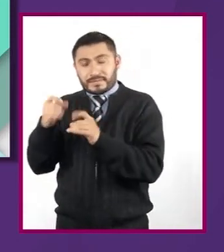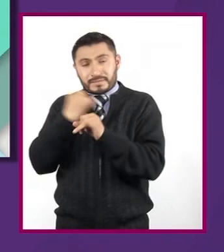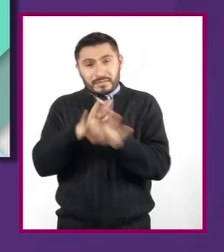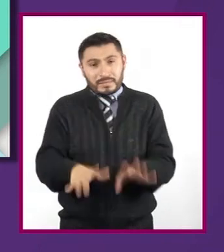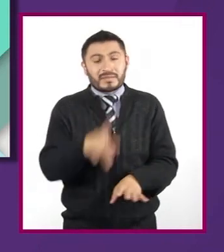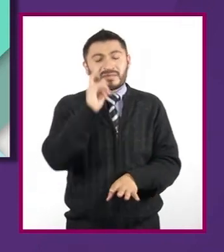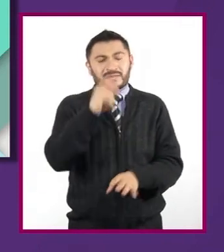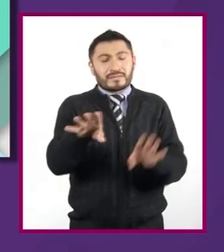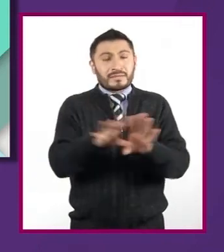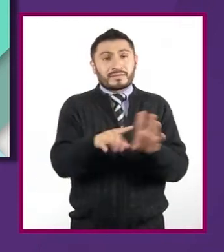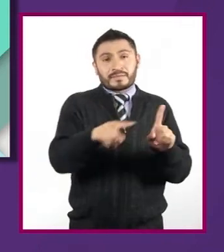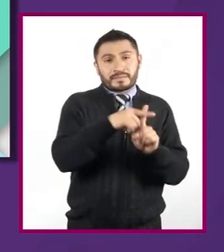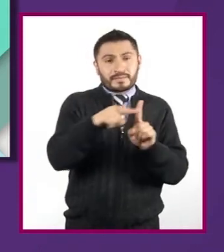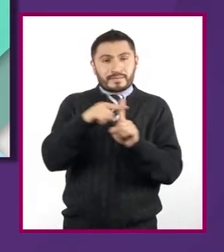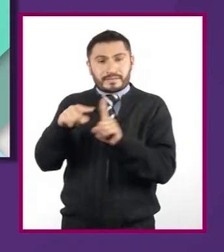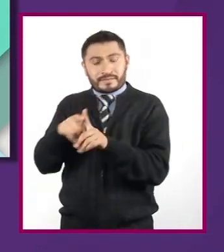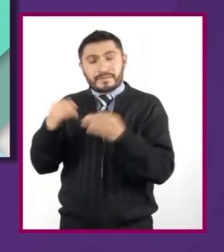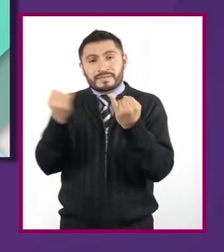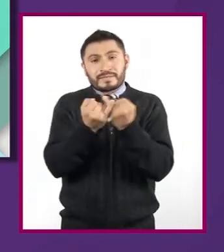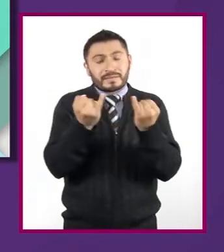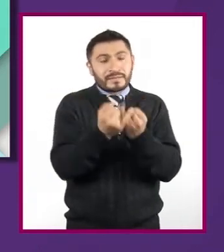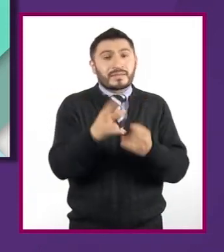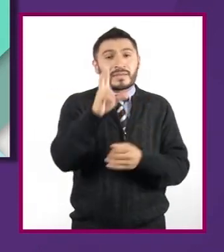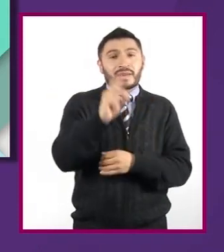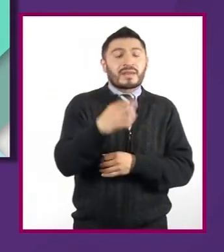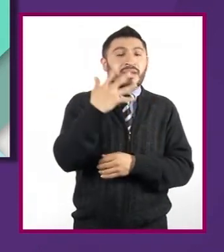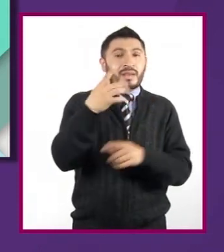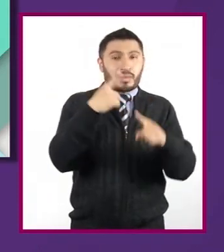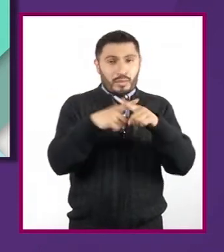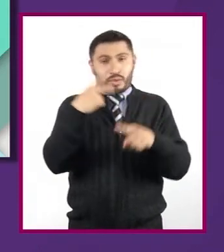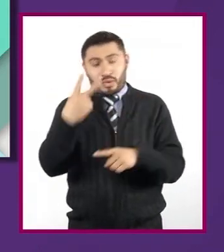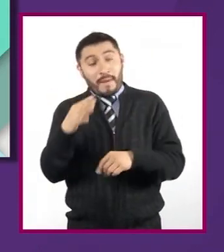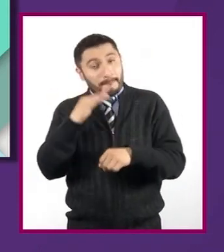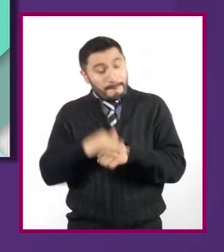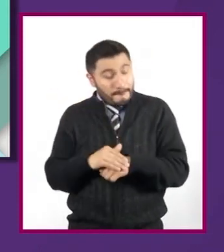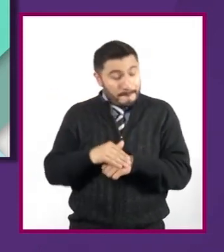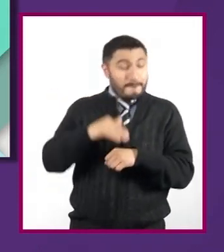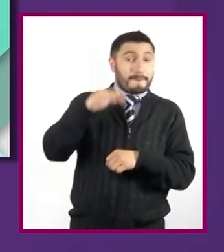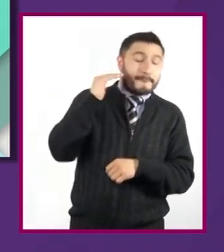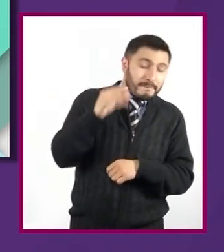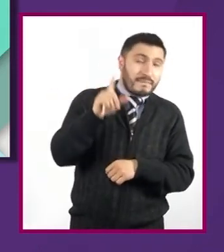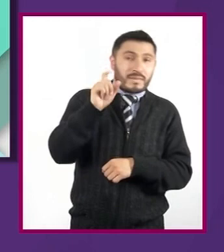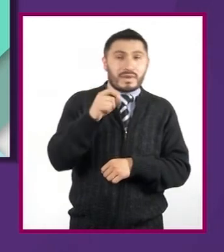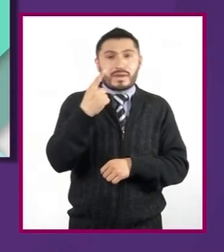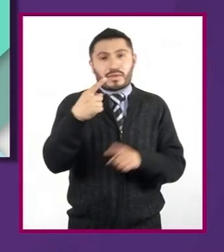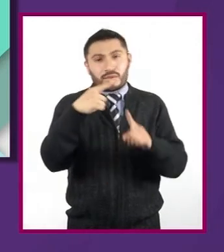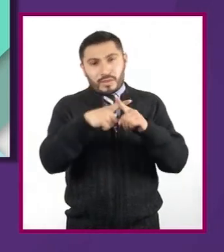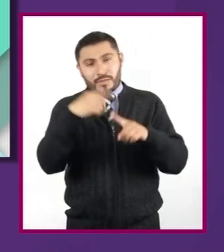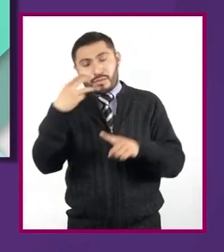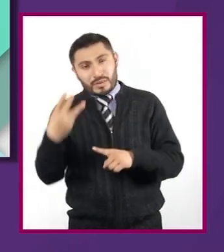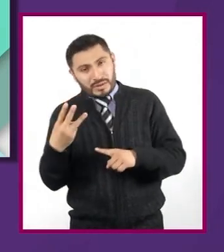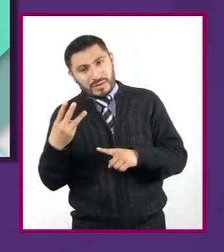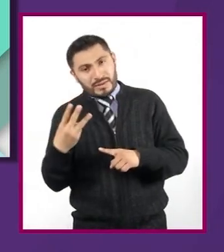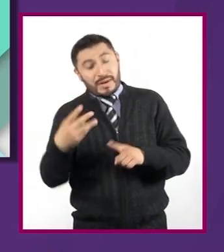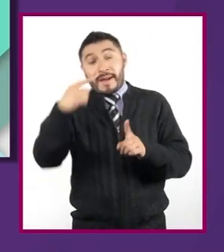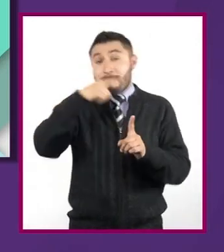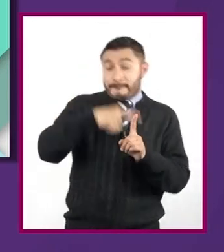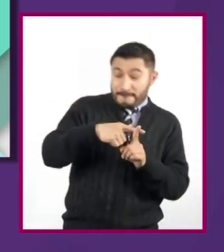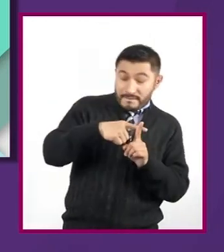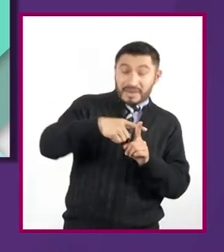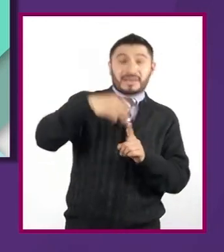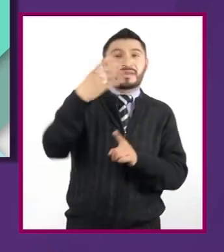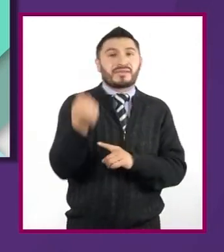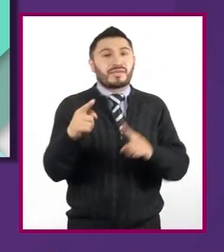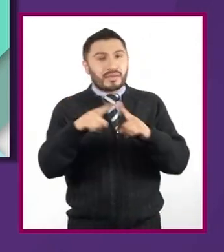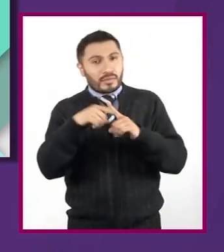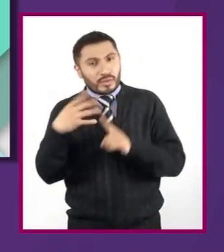la sumatoria es igual a 35 por 2 más 21 por 3 más 9 por